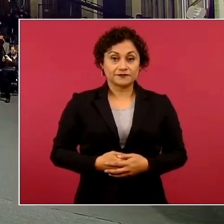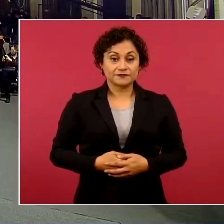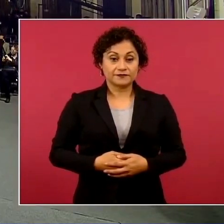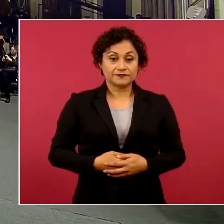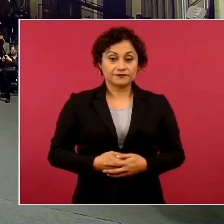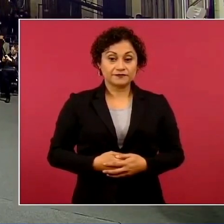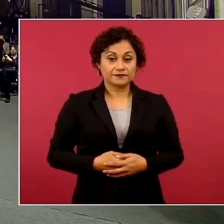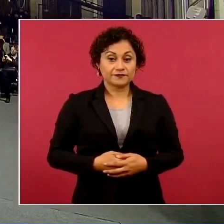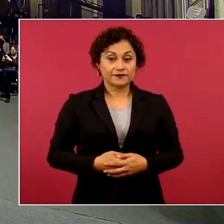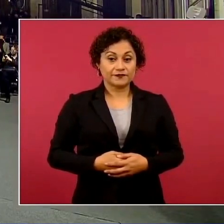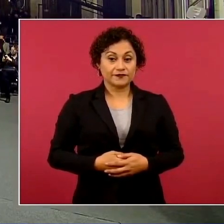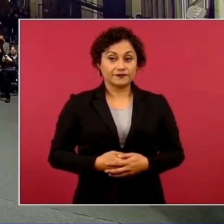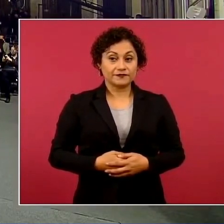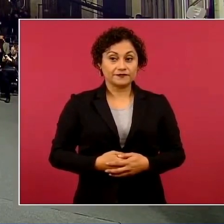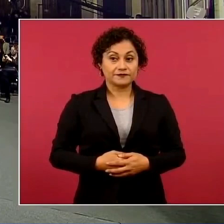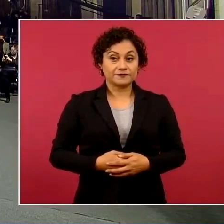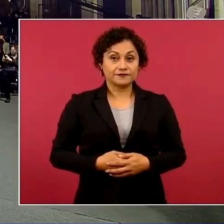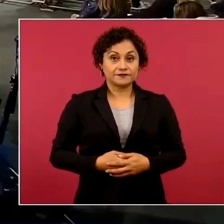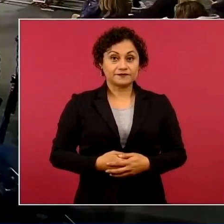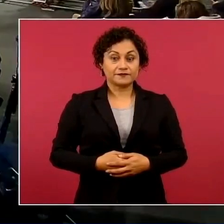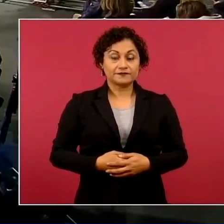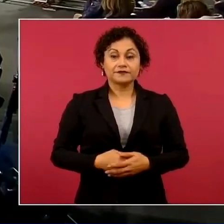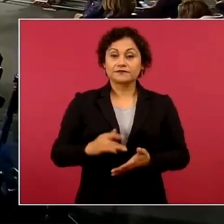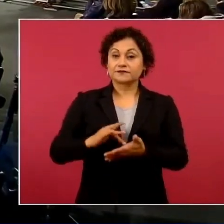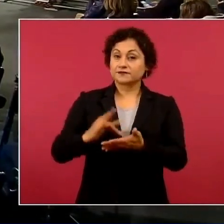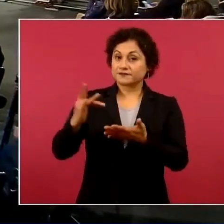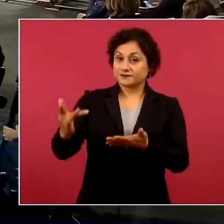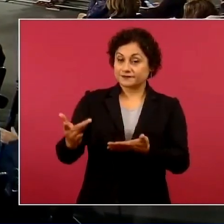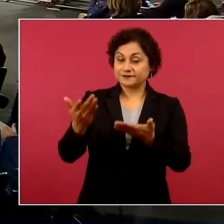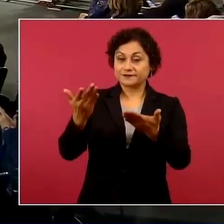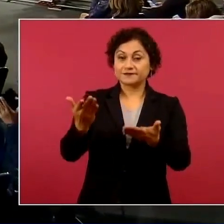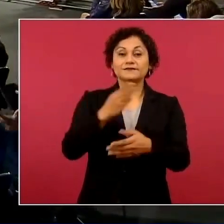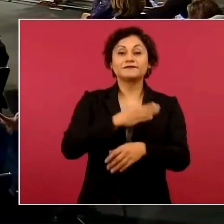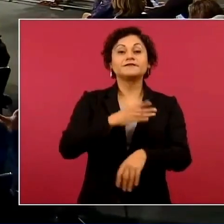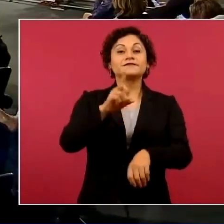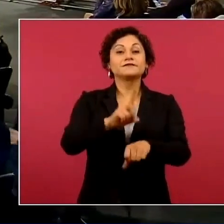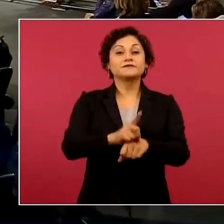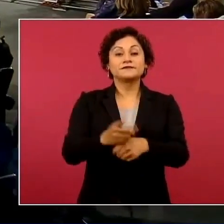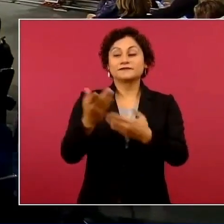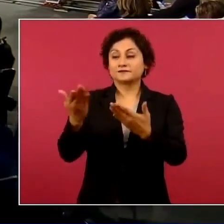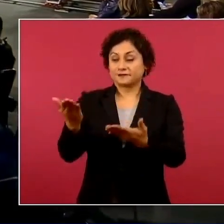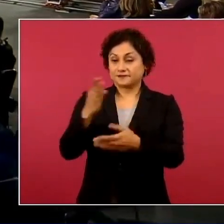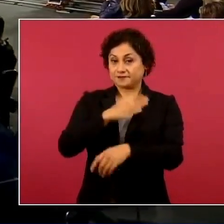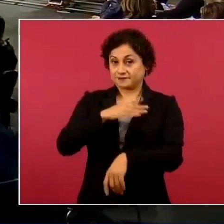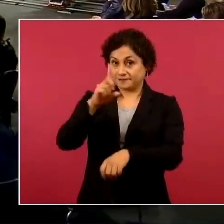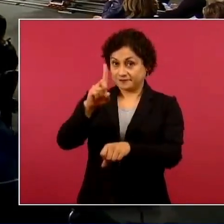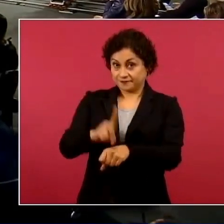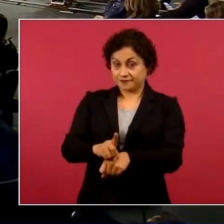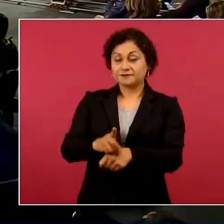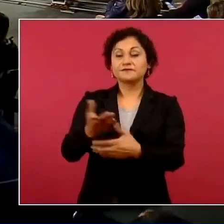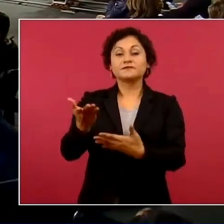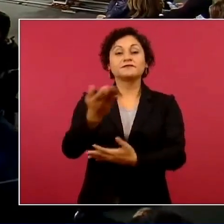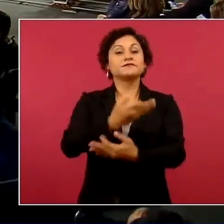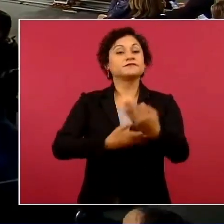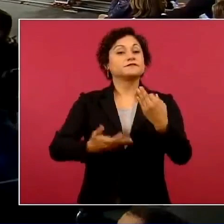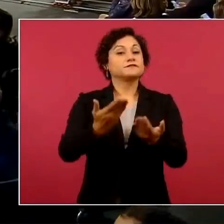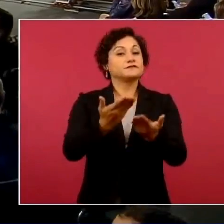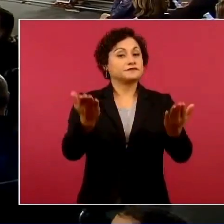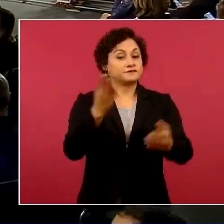Permiso, presidente. Gracias, maestro. Muy buenos días. Zoe, muy buenos días. Muy buenos días tengan todas y todos